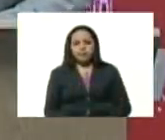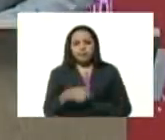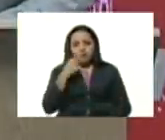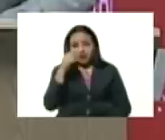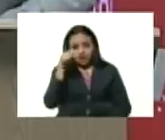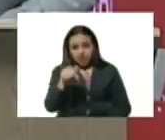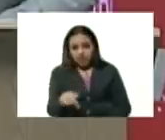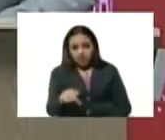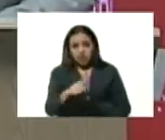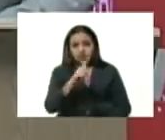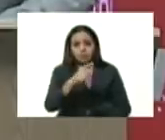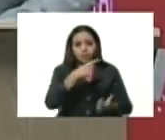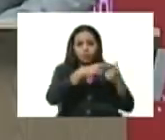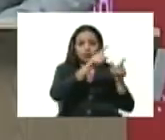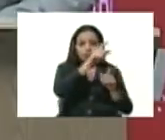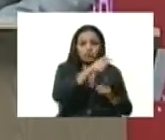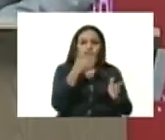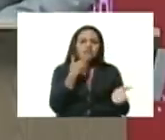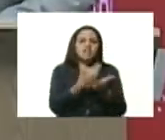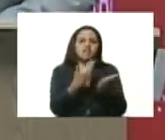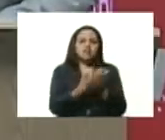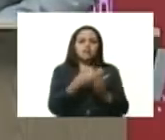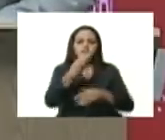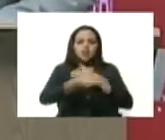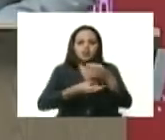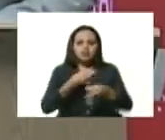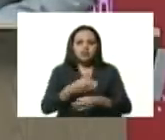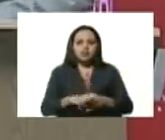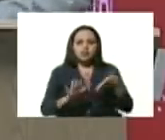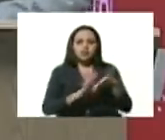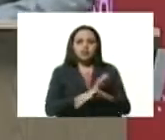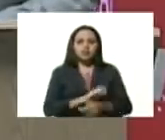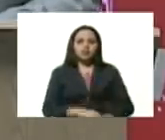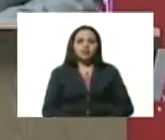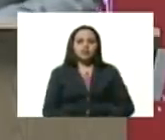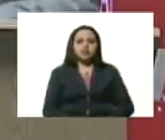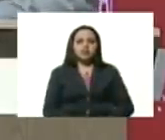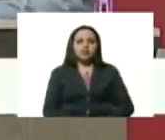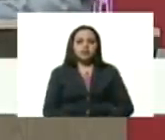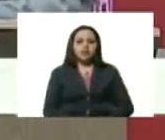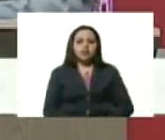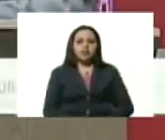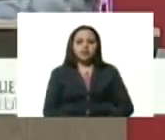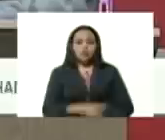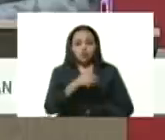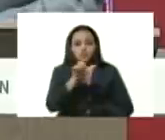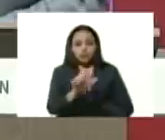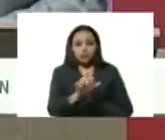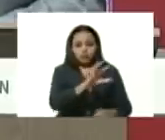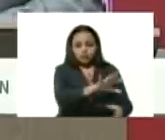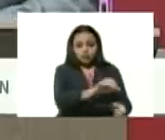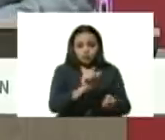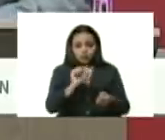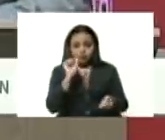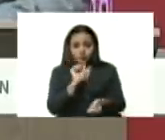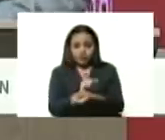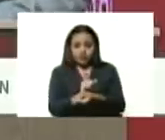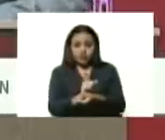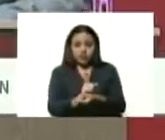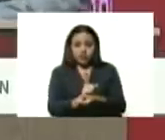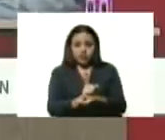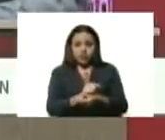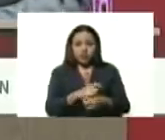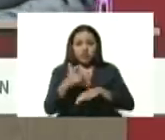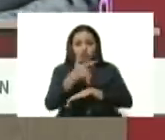Alcalá Cordones en un testimonio antes de ser recuperado como agente que es del gobierno de los Estados